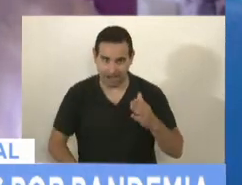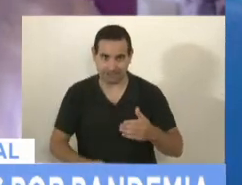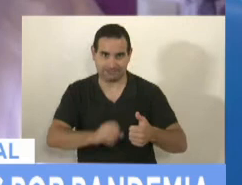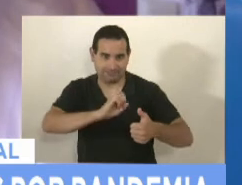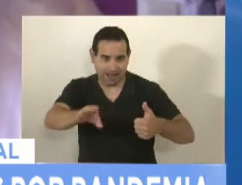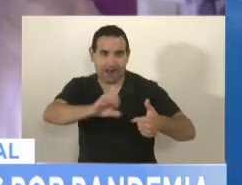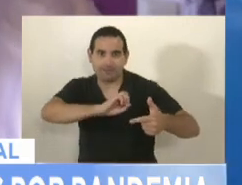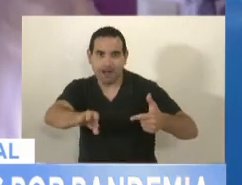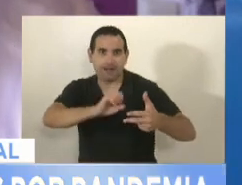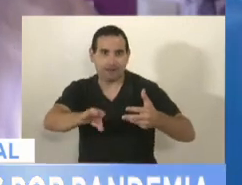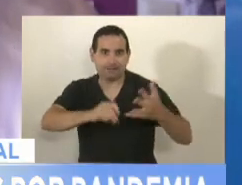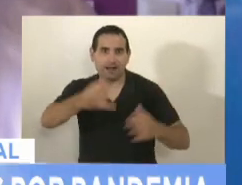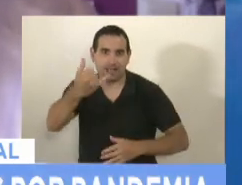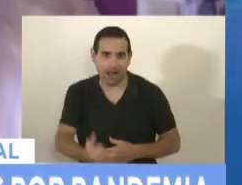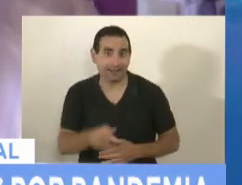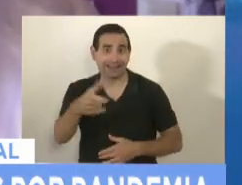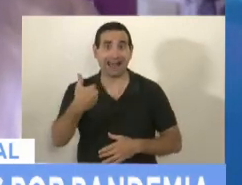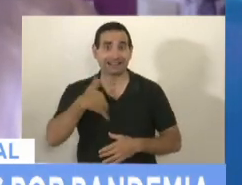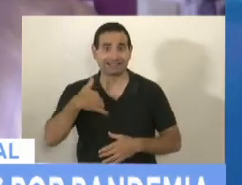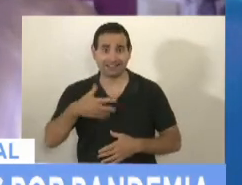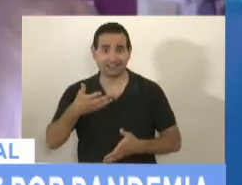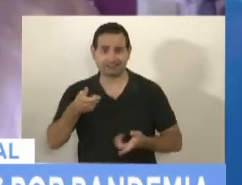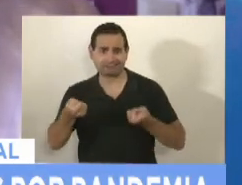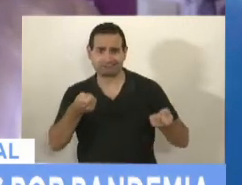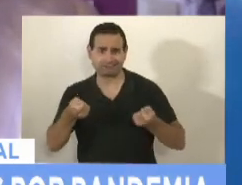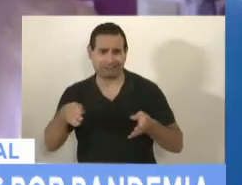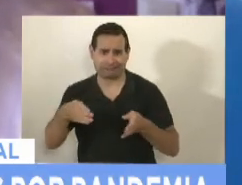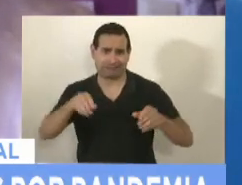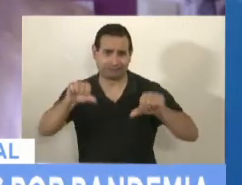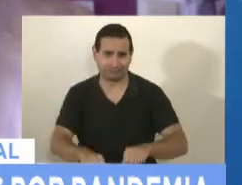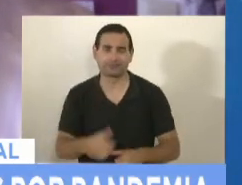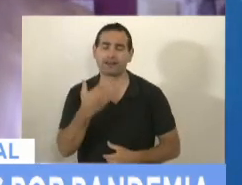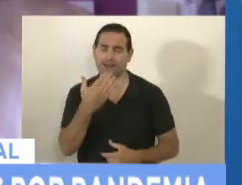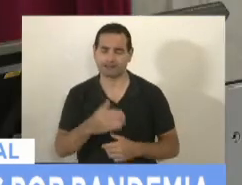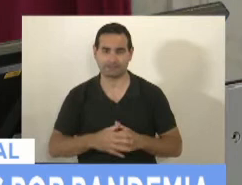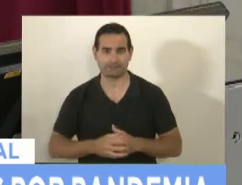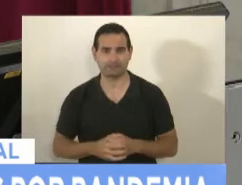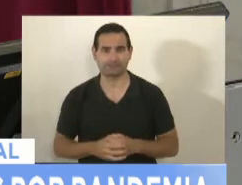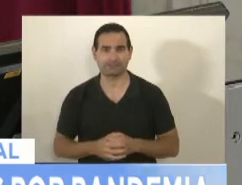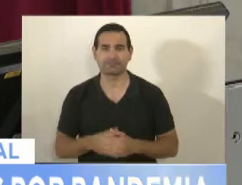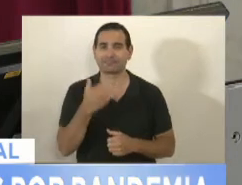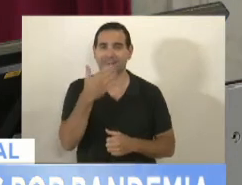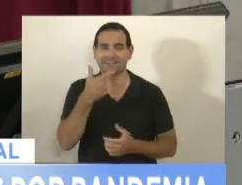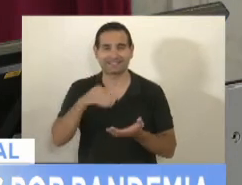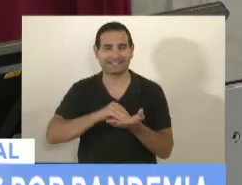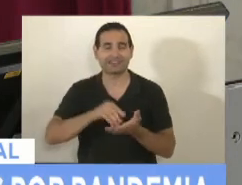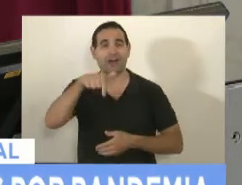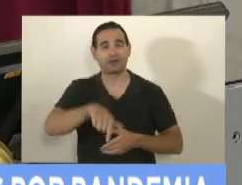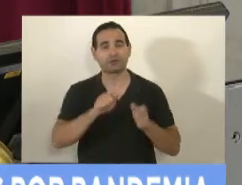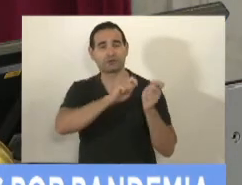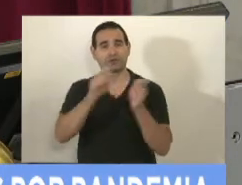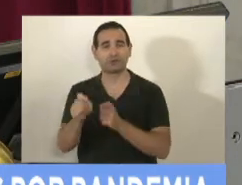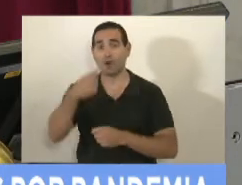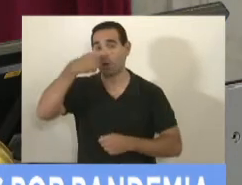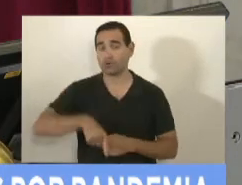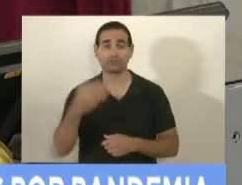cometen y la forma que está llevando el país por el mal camino. Muchísimas gracias. Gracias, senador. Tiene la palabra el